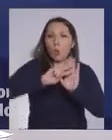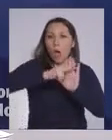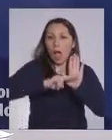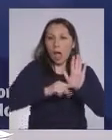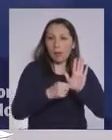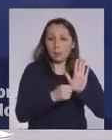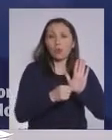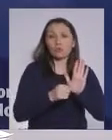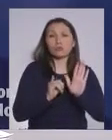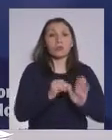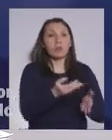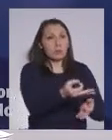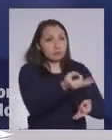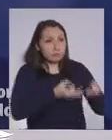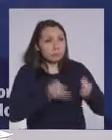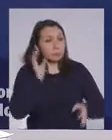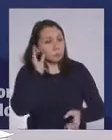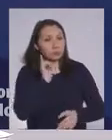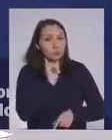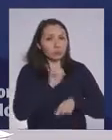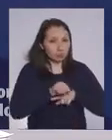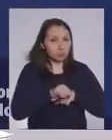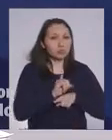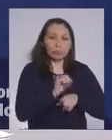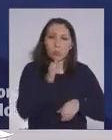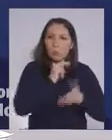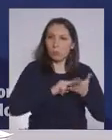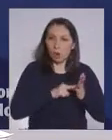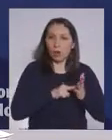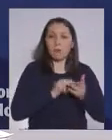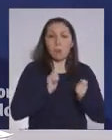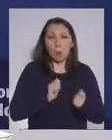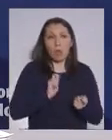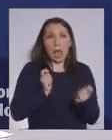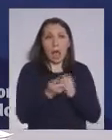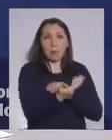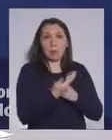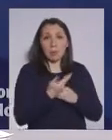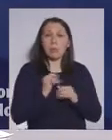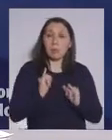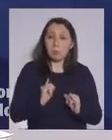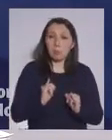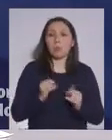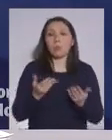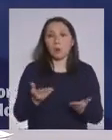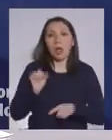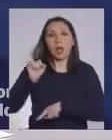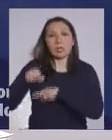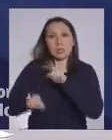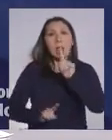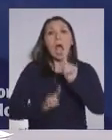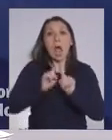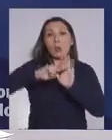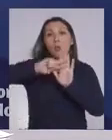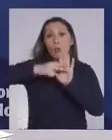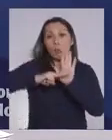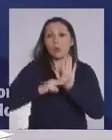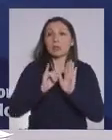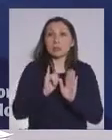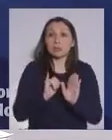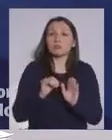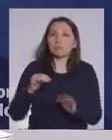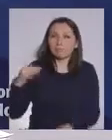los vamos a escuchar yo dije ya que estoy ya no a escuchar los cambios a aceptar algunas modificaciones si